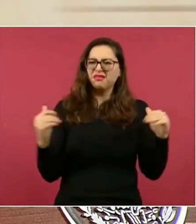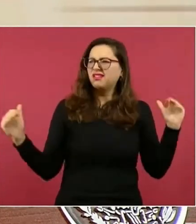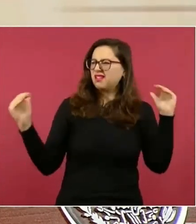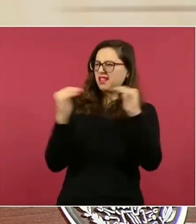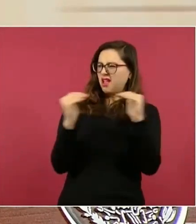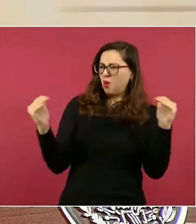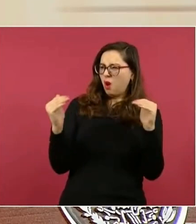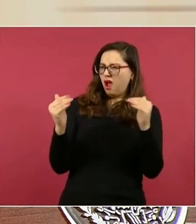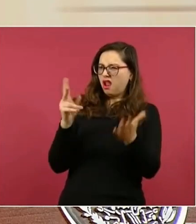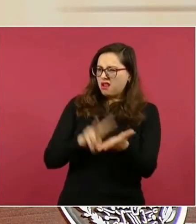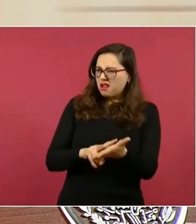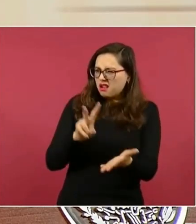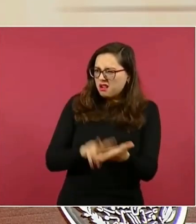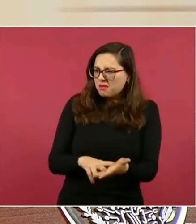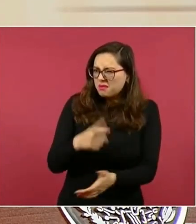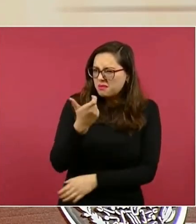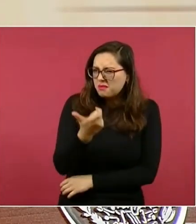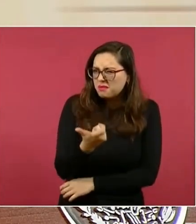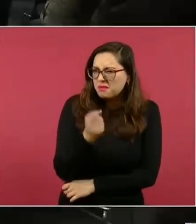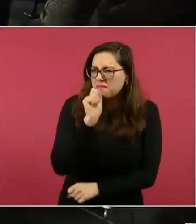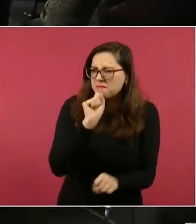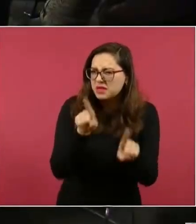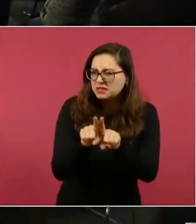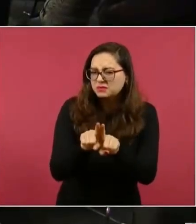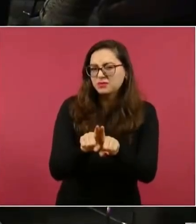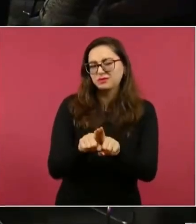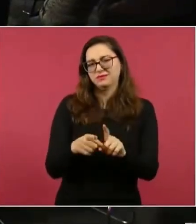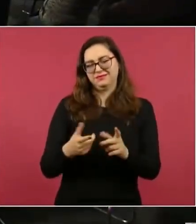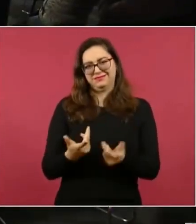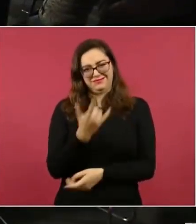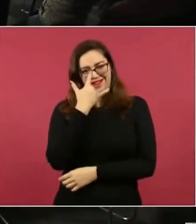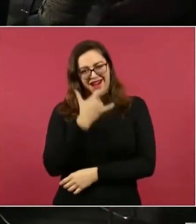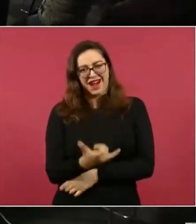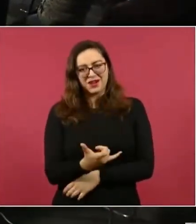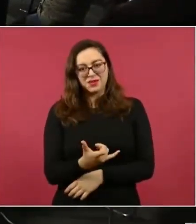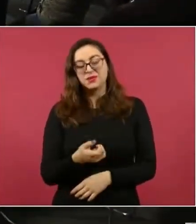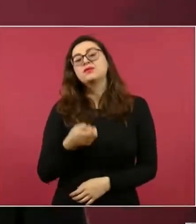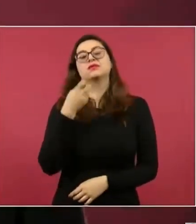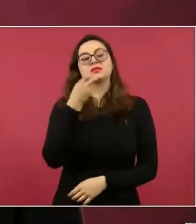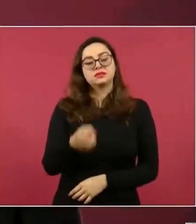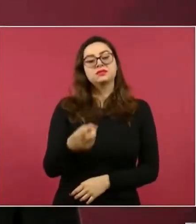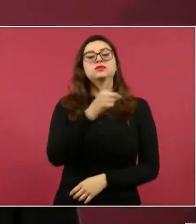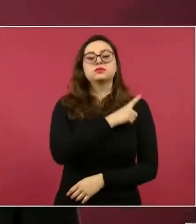otra parte en el extranjero. Entonces, todo eso se va a ir viendo.